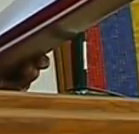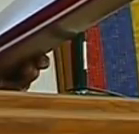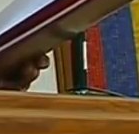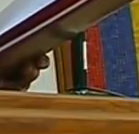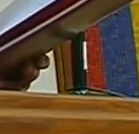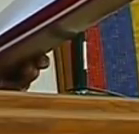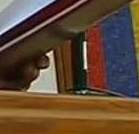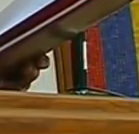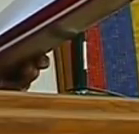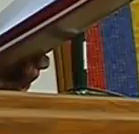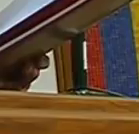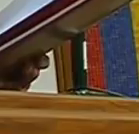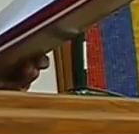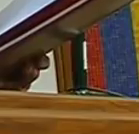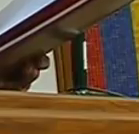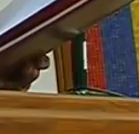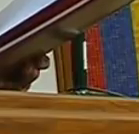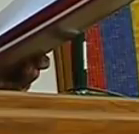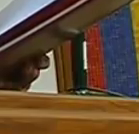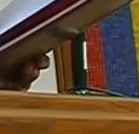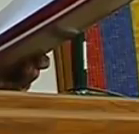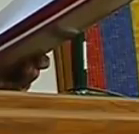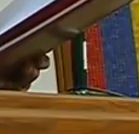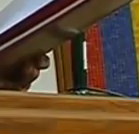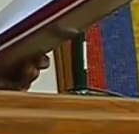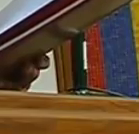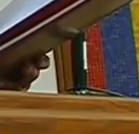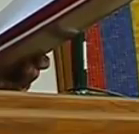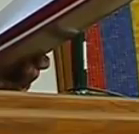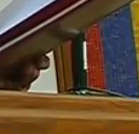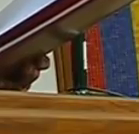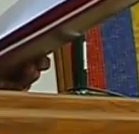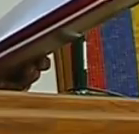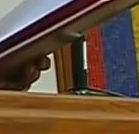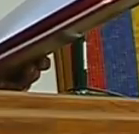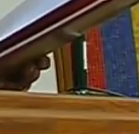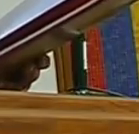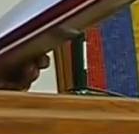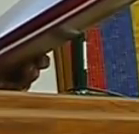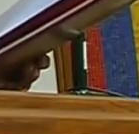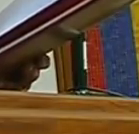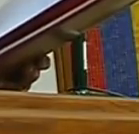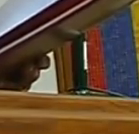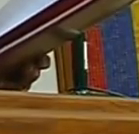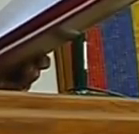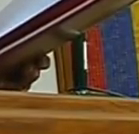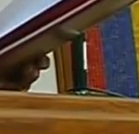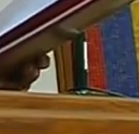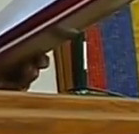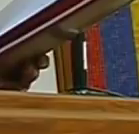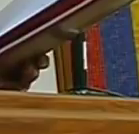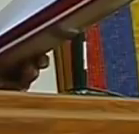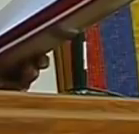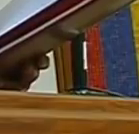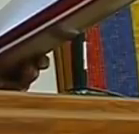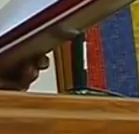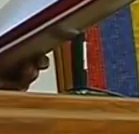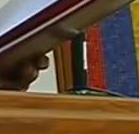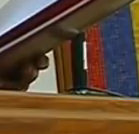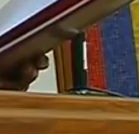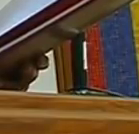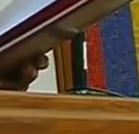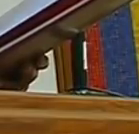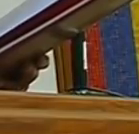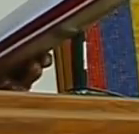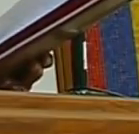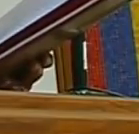Camacho, Laura Alarcón y Carlos López, quienes expresaron su respaldo a la presente ley constitucional, como demanda la